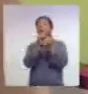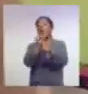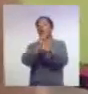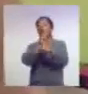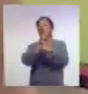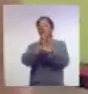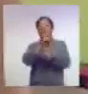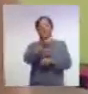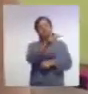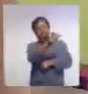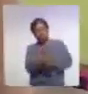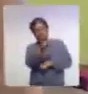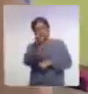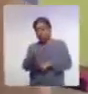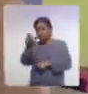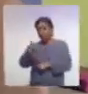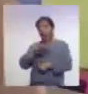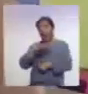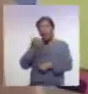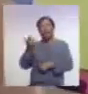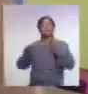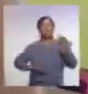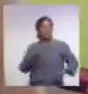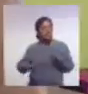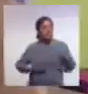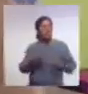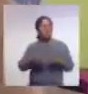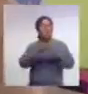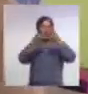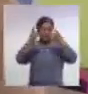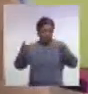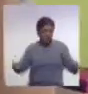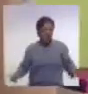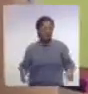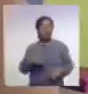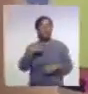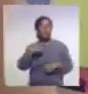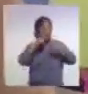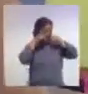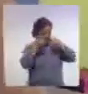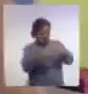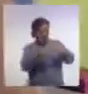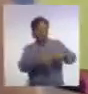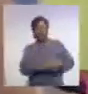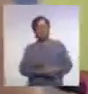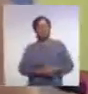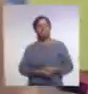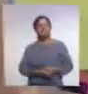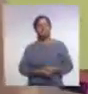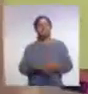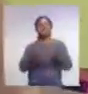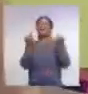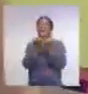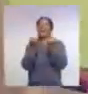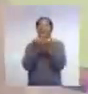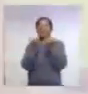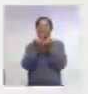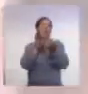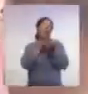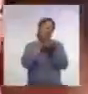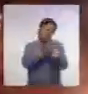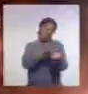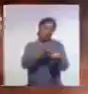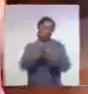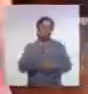están teniendo, en estas coreografías que están desarrollando. Nosotros estamos al pendiente de ellos y, por supuesto, también estamos